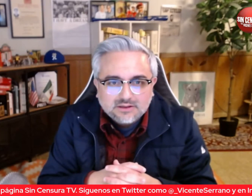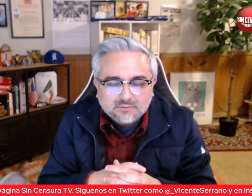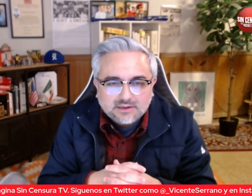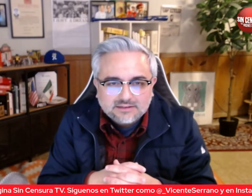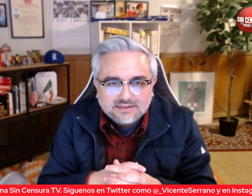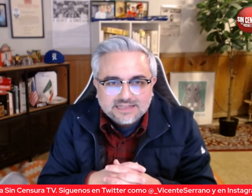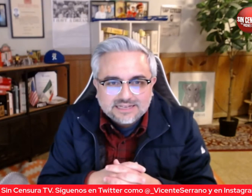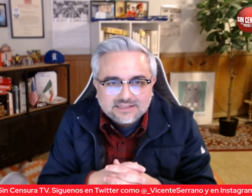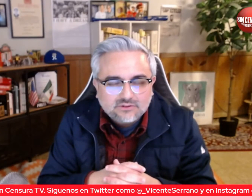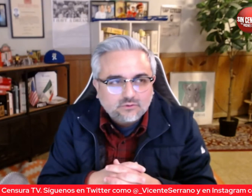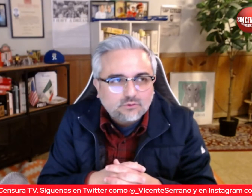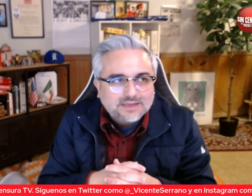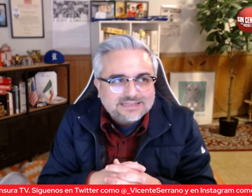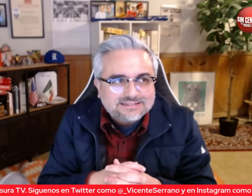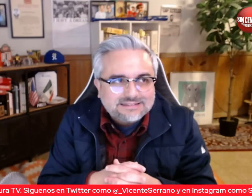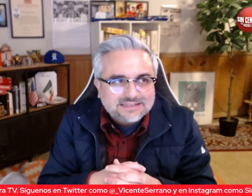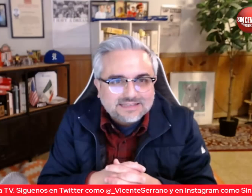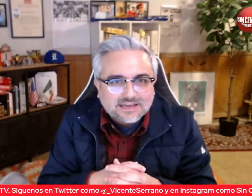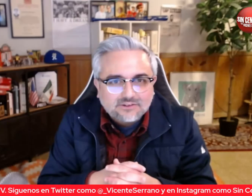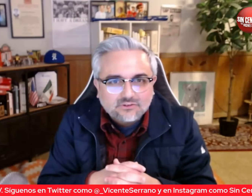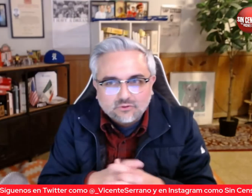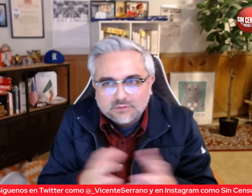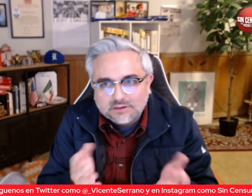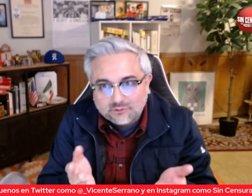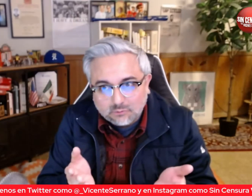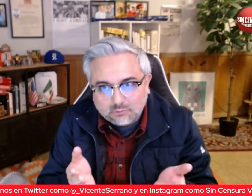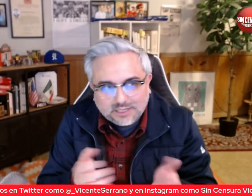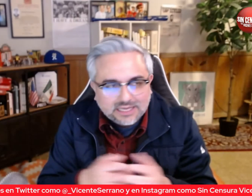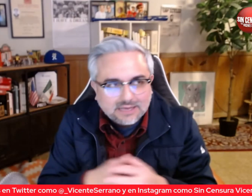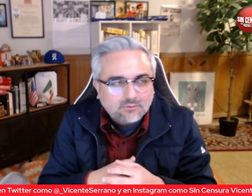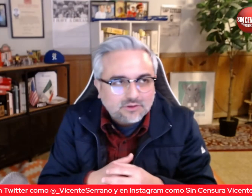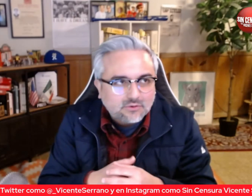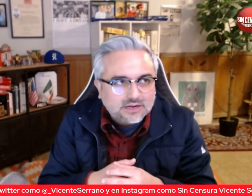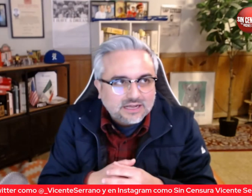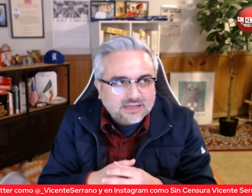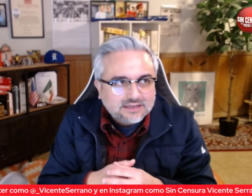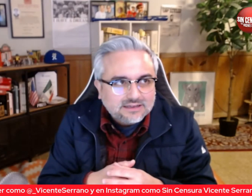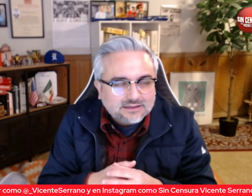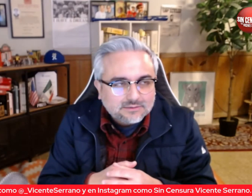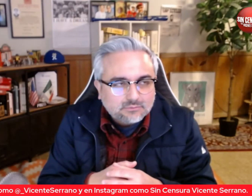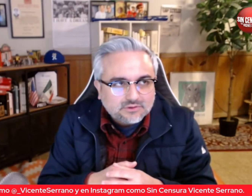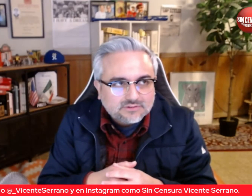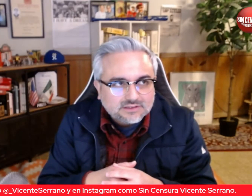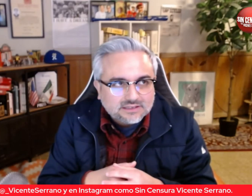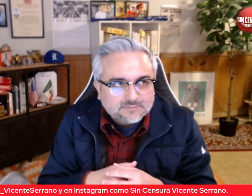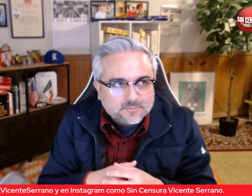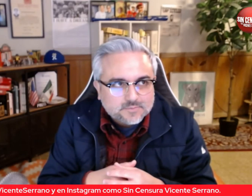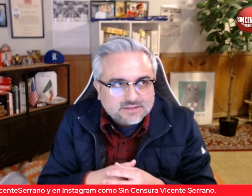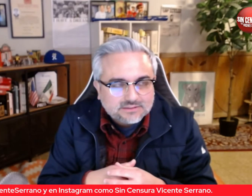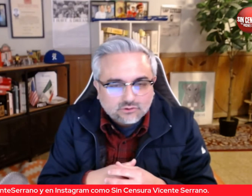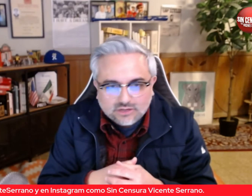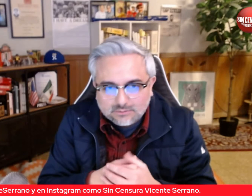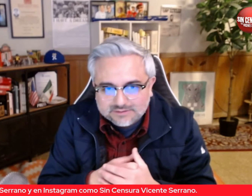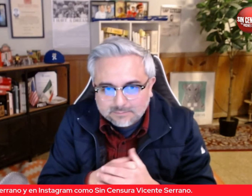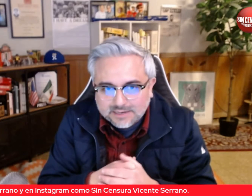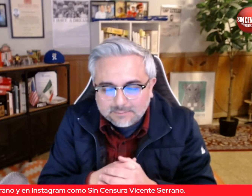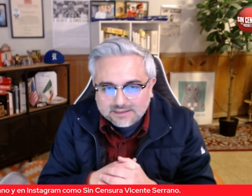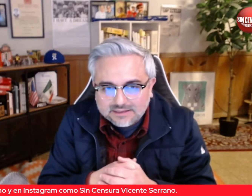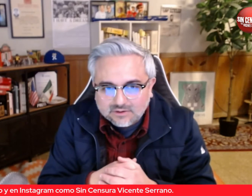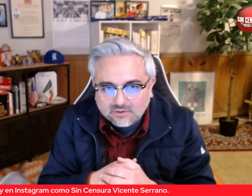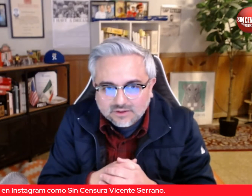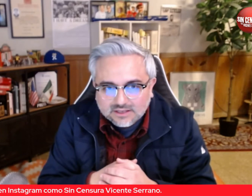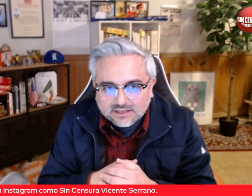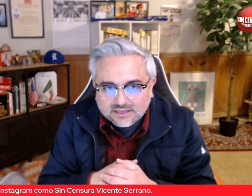mejor serían tratados de forma distinta en caso de una invasión, por ejemplo, de alguna situación adversa